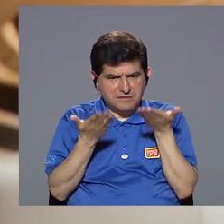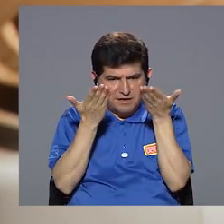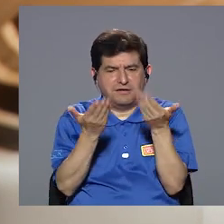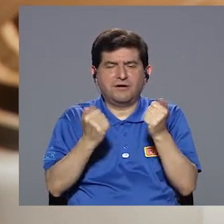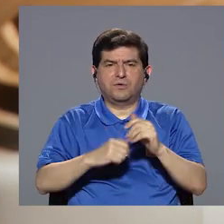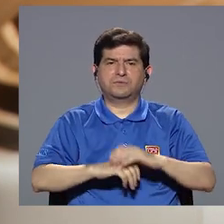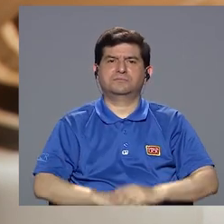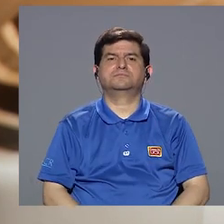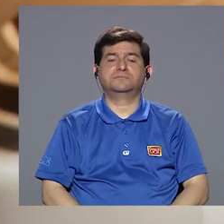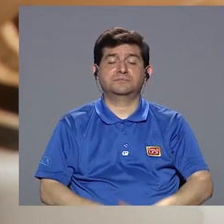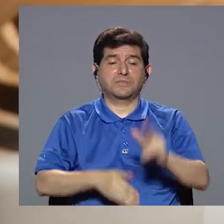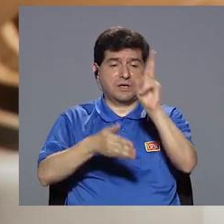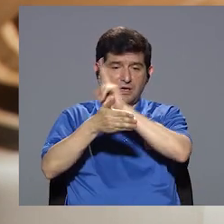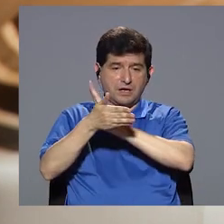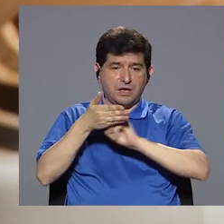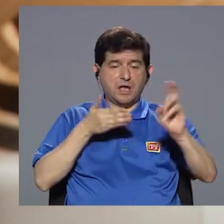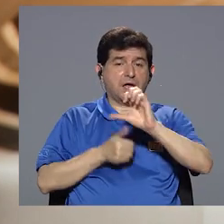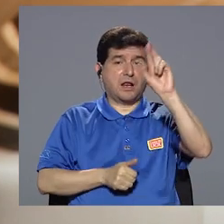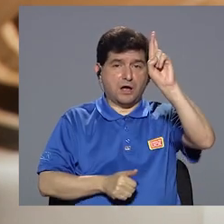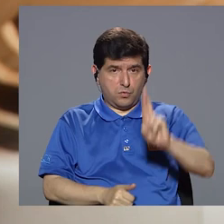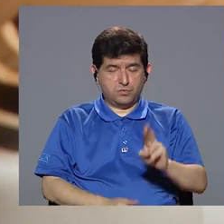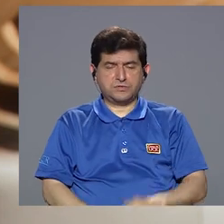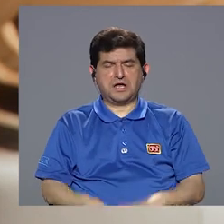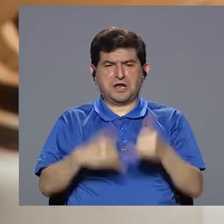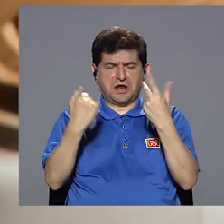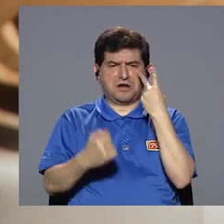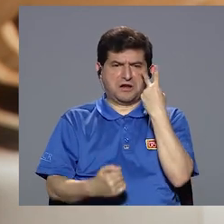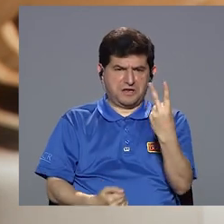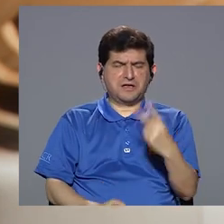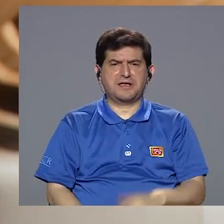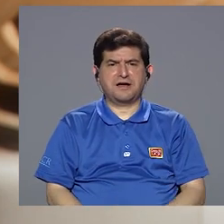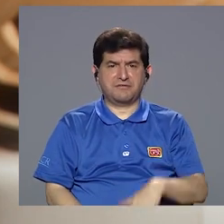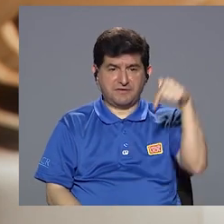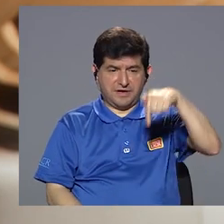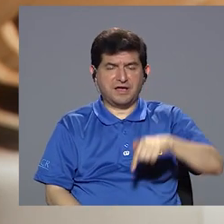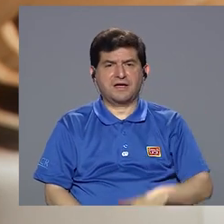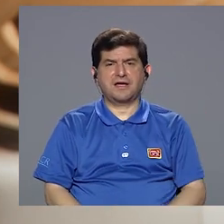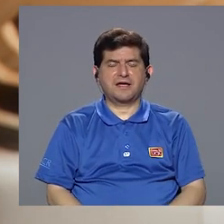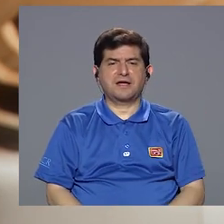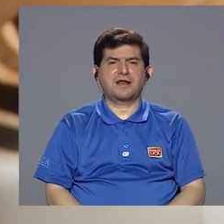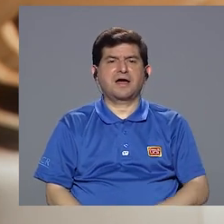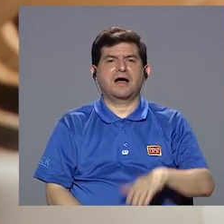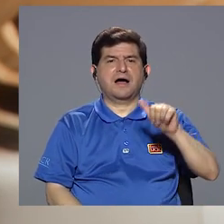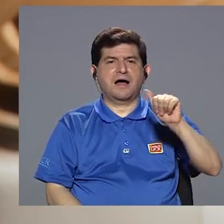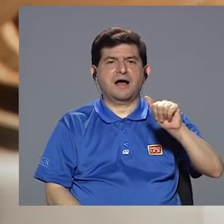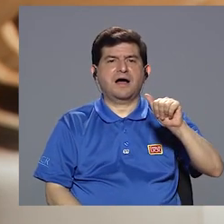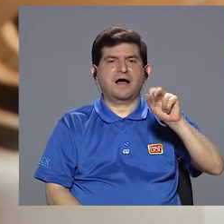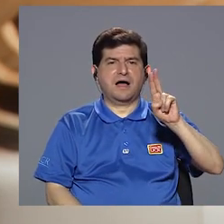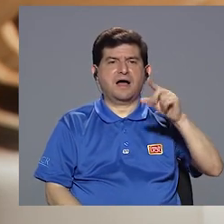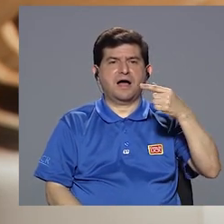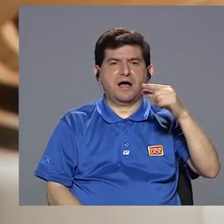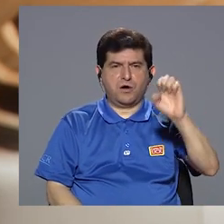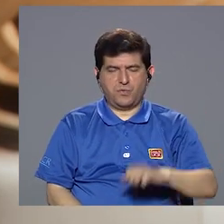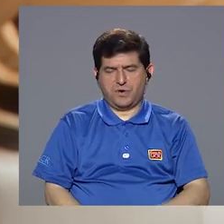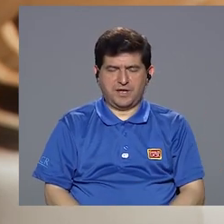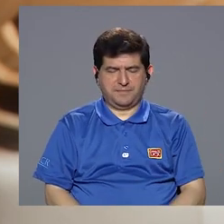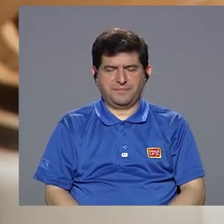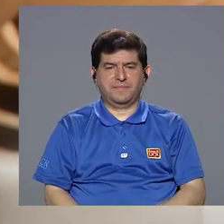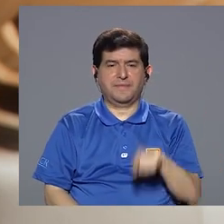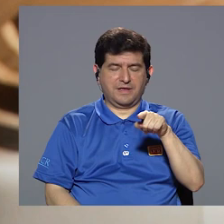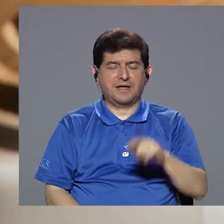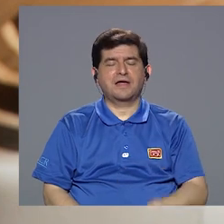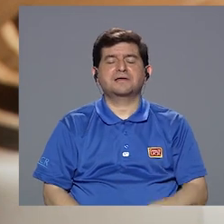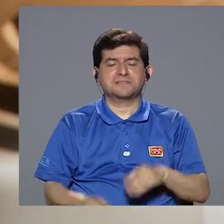empleo en la universidad de costa rica se ha visto a nuestra agencia universitaria para la gestión